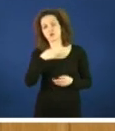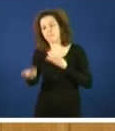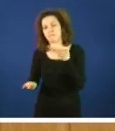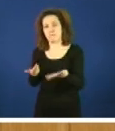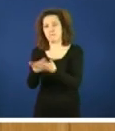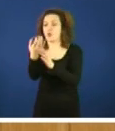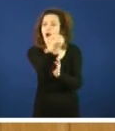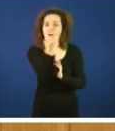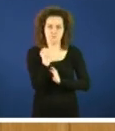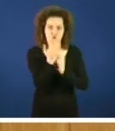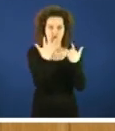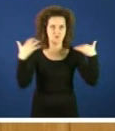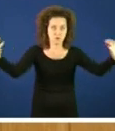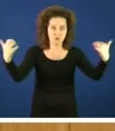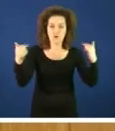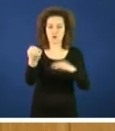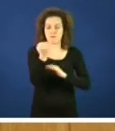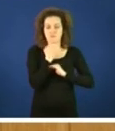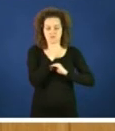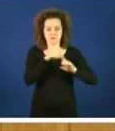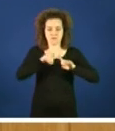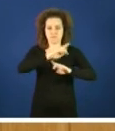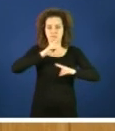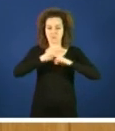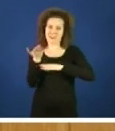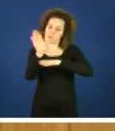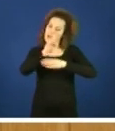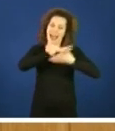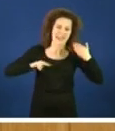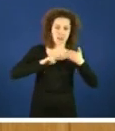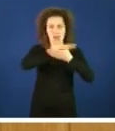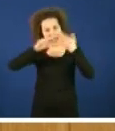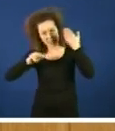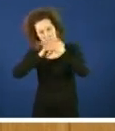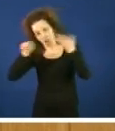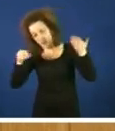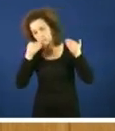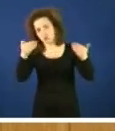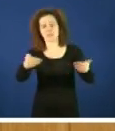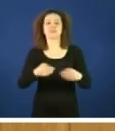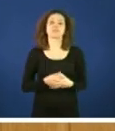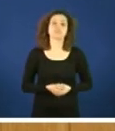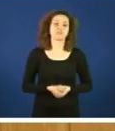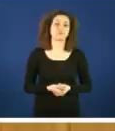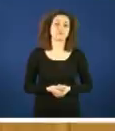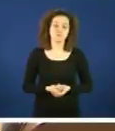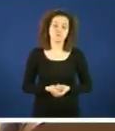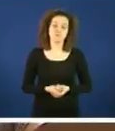o apoio desta Cámara en nombre de Galicia, de Galicia e de Galicia. Moitas gracias.